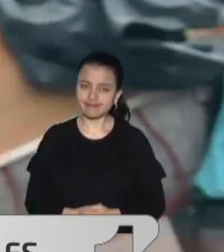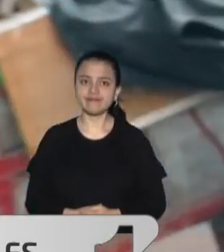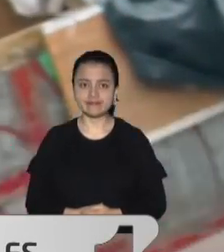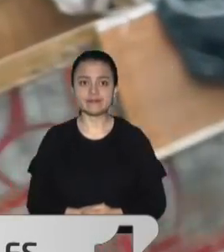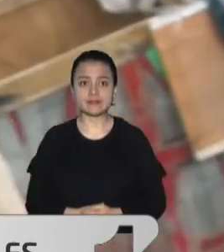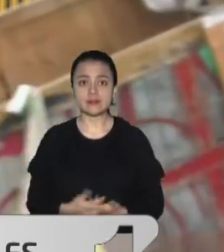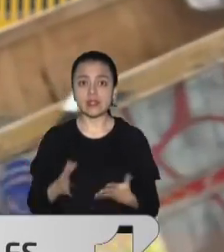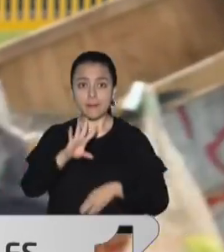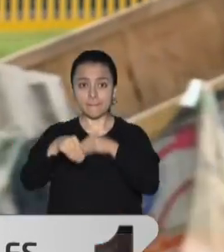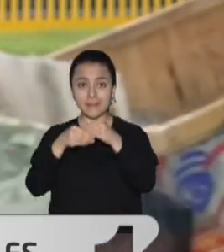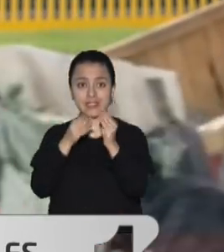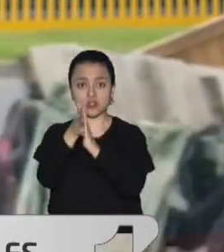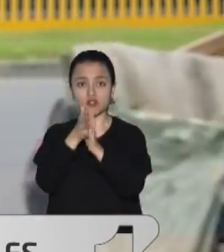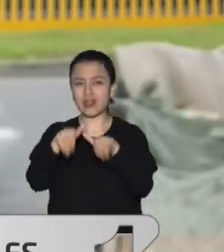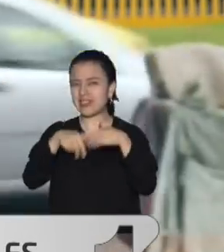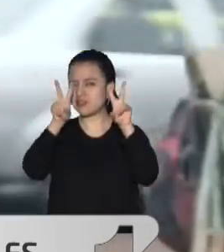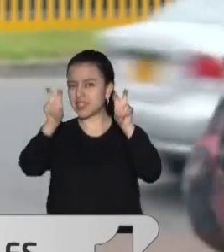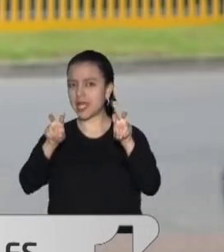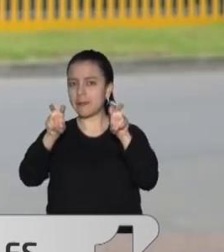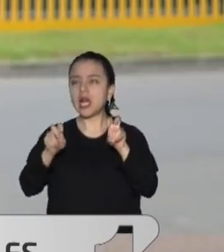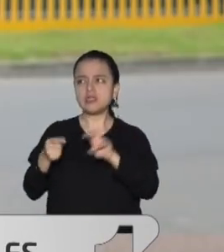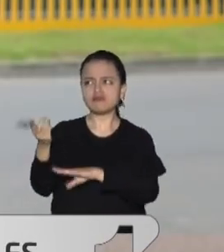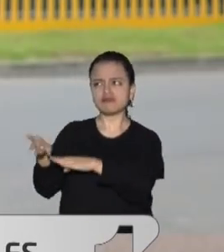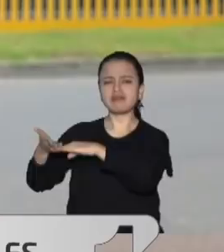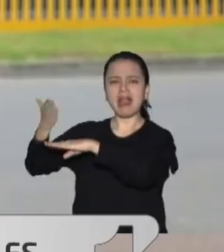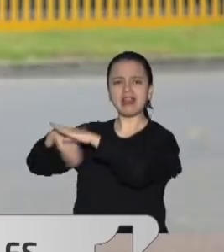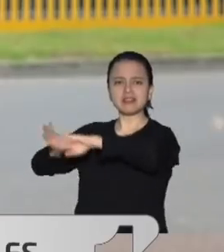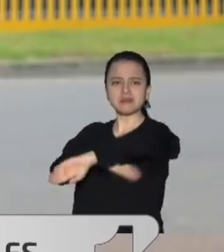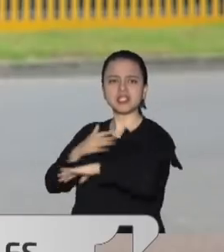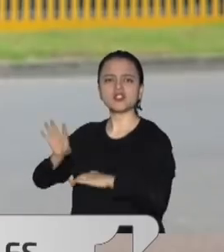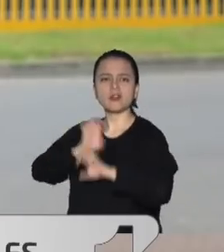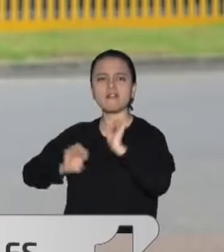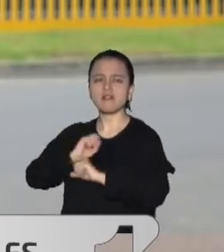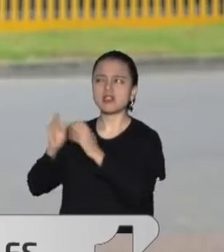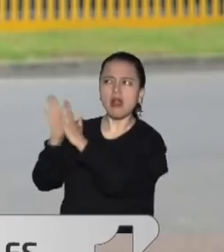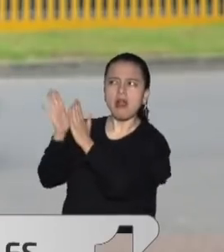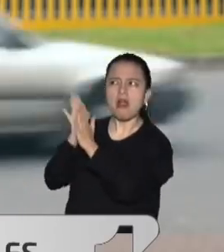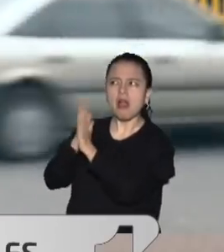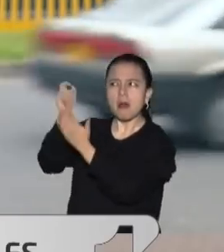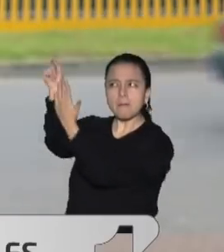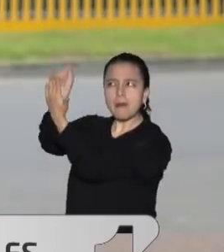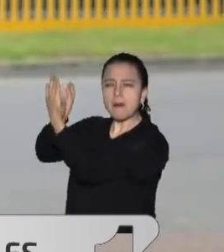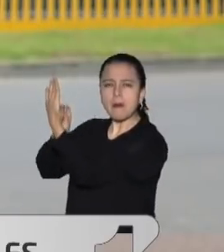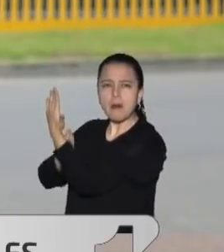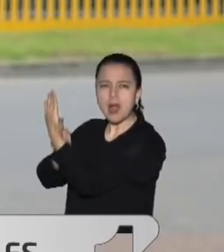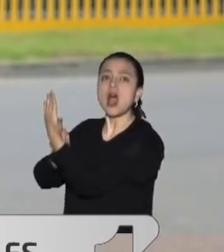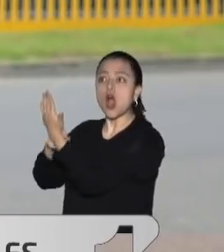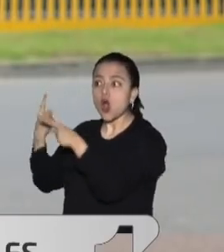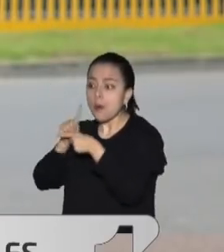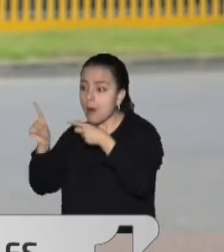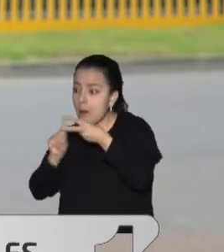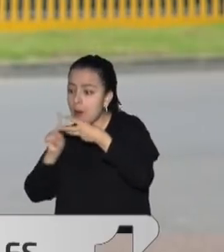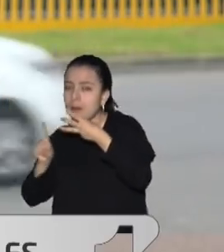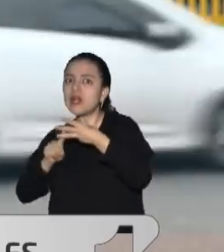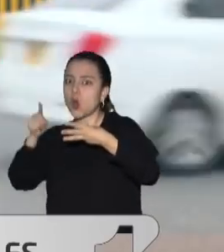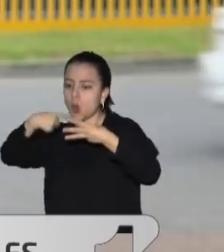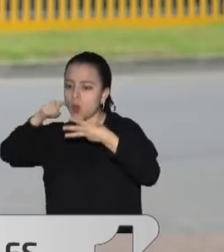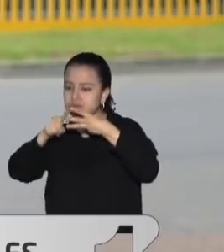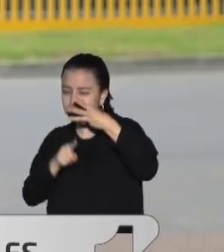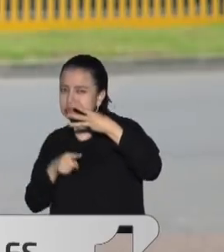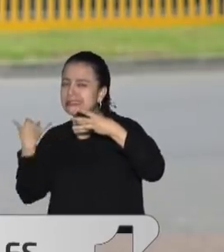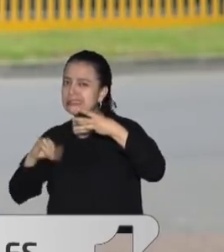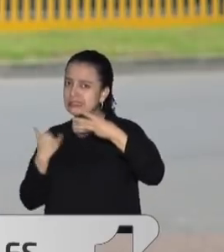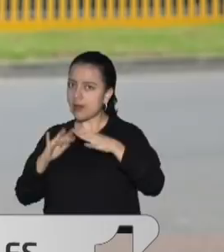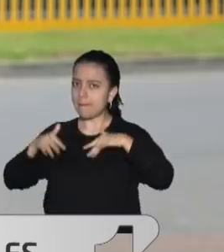También quisiera contarle que esto era un balance que entregaba el ministro de Defensa sobre las 3 semanas de